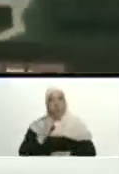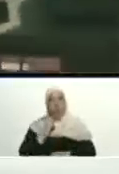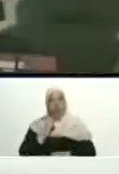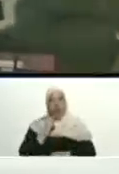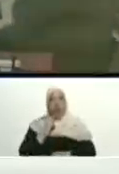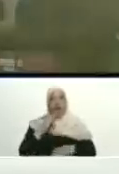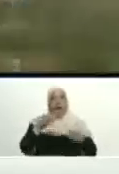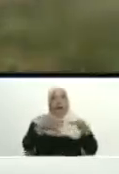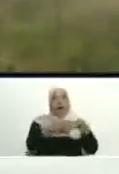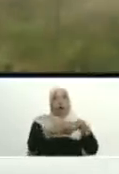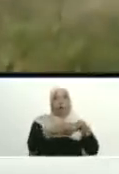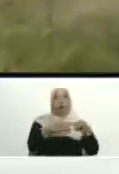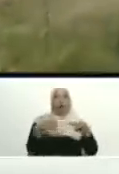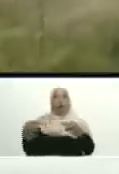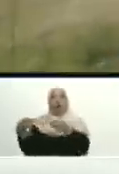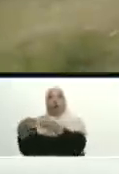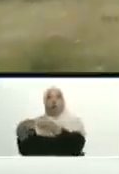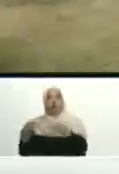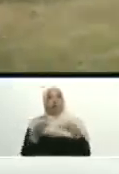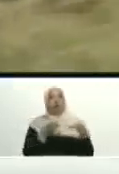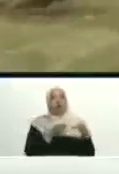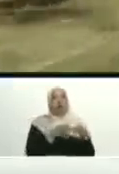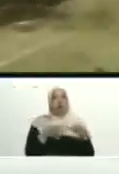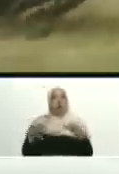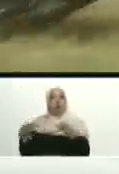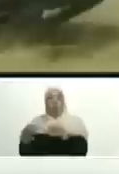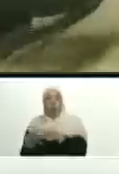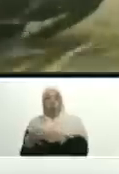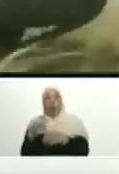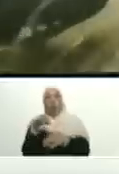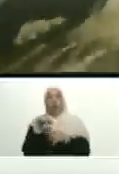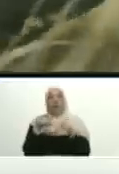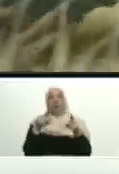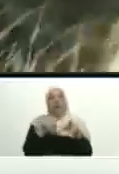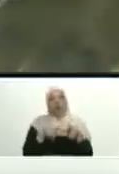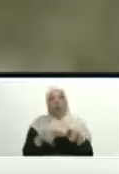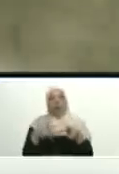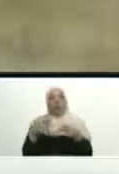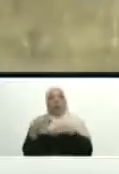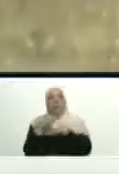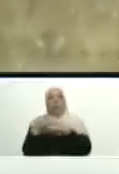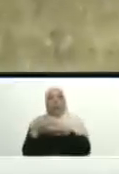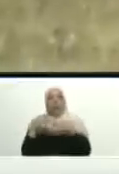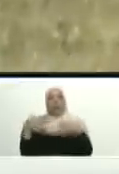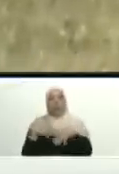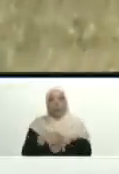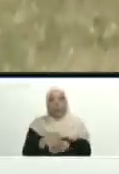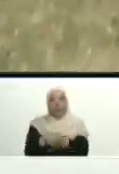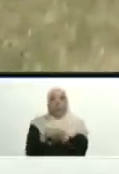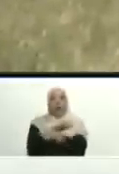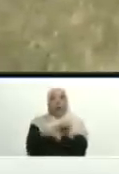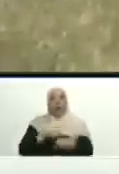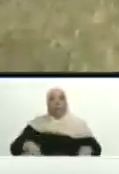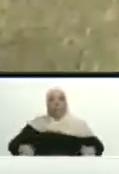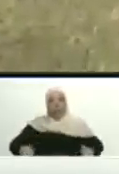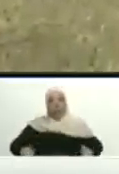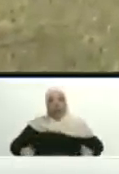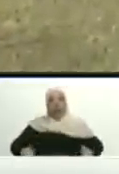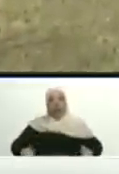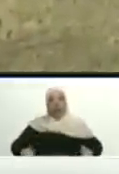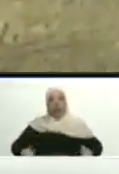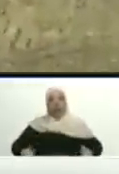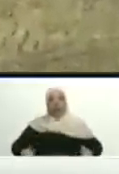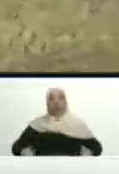SODI, el Comando Estratégico Operacional, con los cuatro componentes activados, con la Milicia Nacional Bolivariana. Este